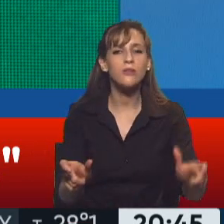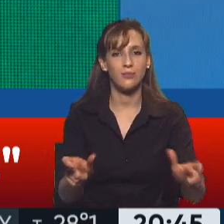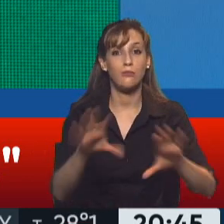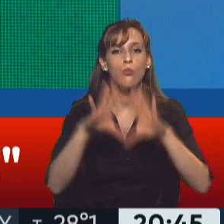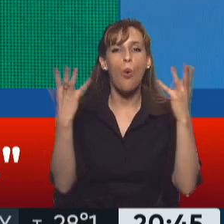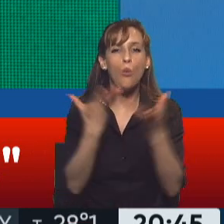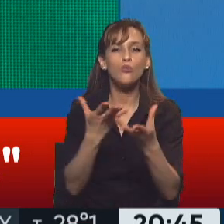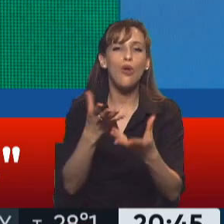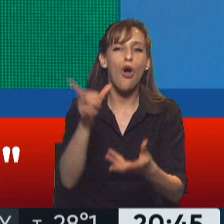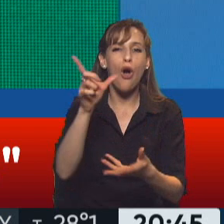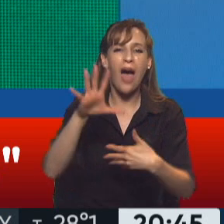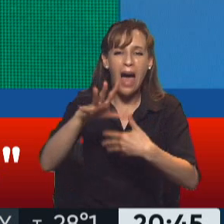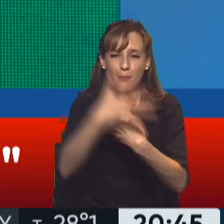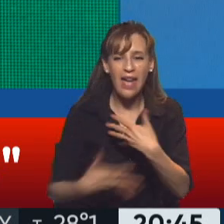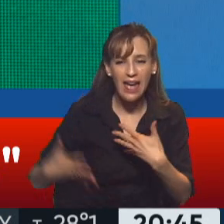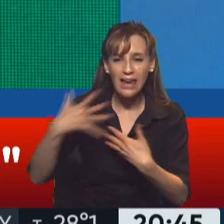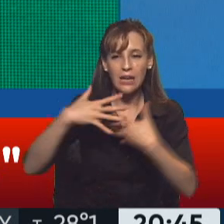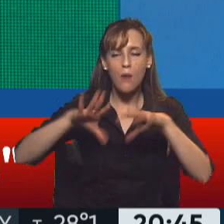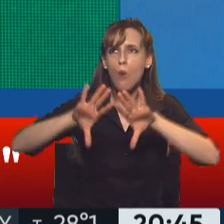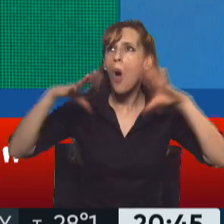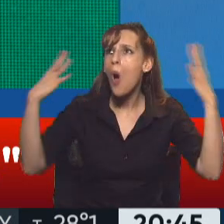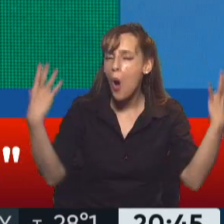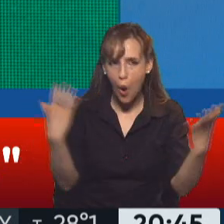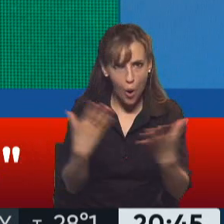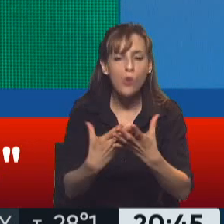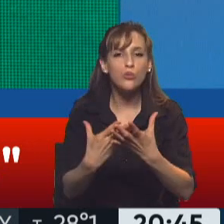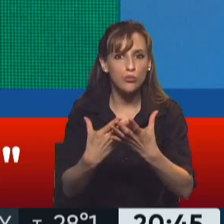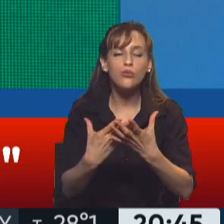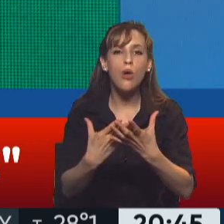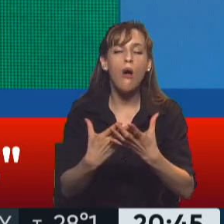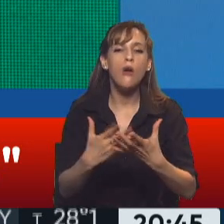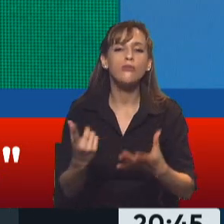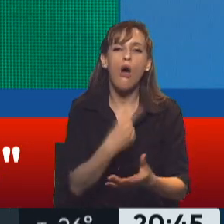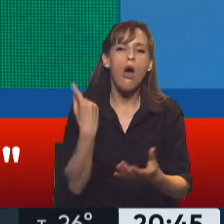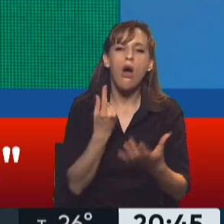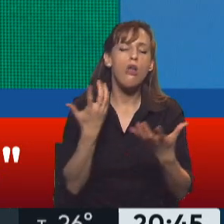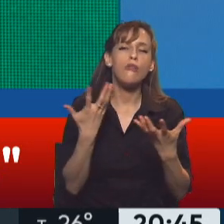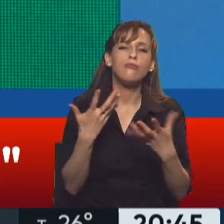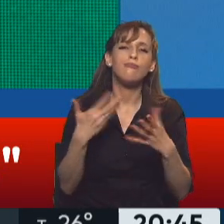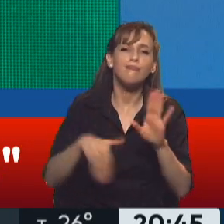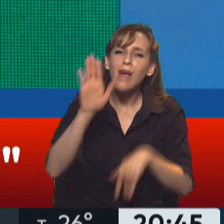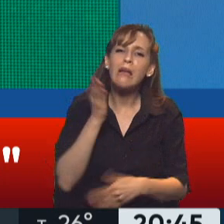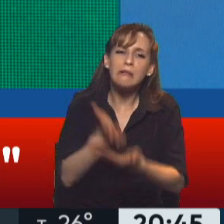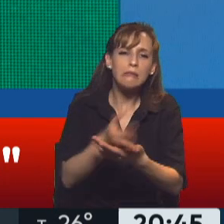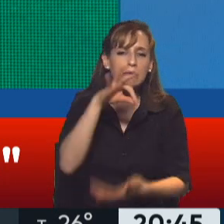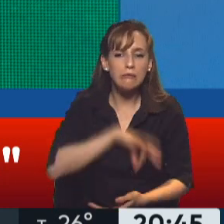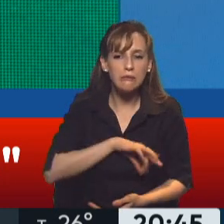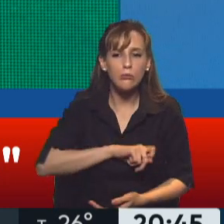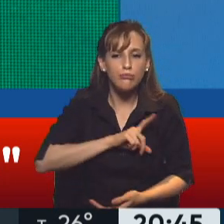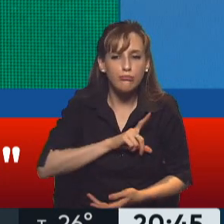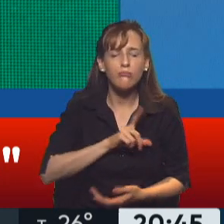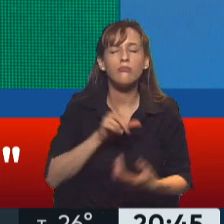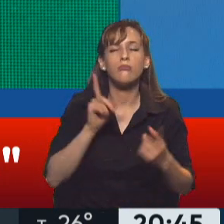Latina, sino en el mundo entero, marchamos cada vez más hacia una mayor concentración del ingreso,